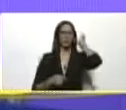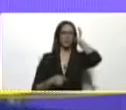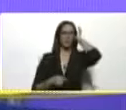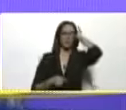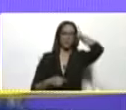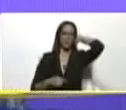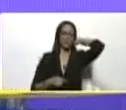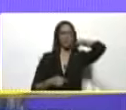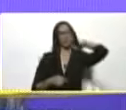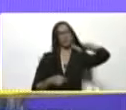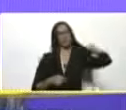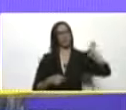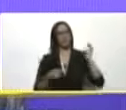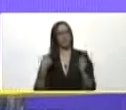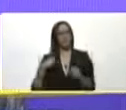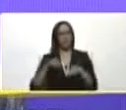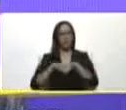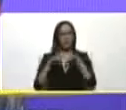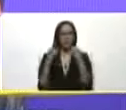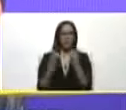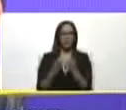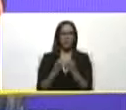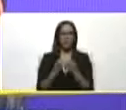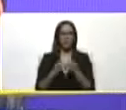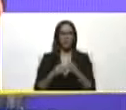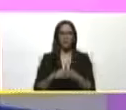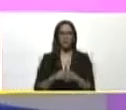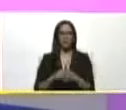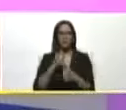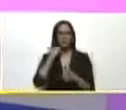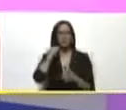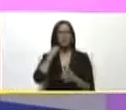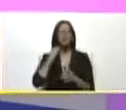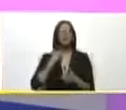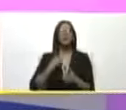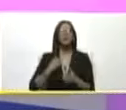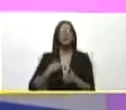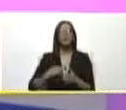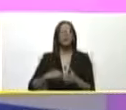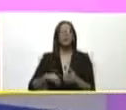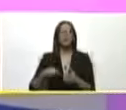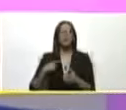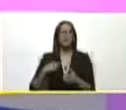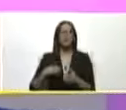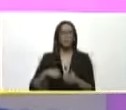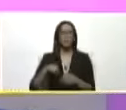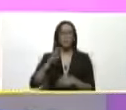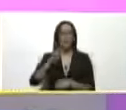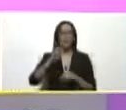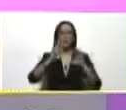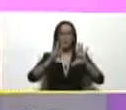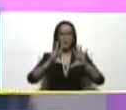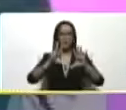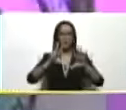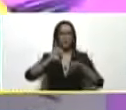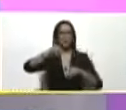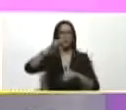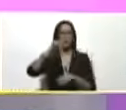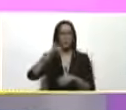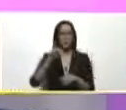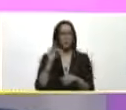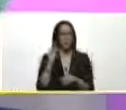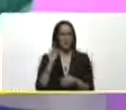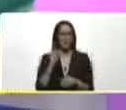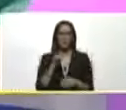clase en esa época 28 de junio junio pequeño detalle no pero